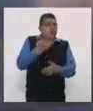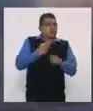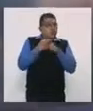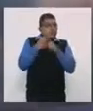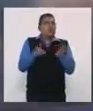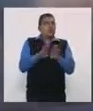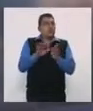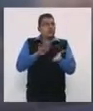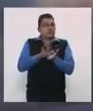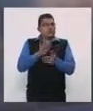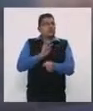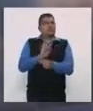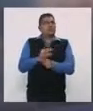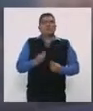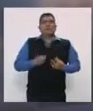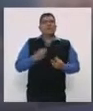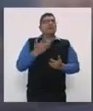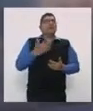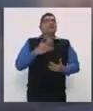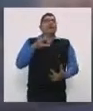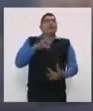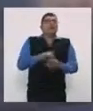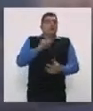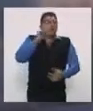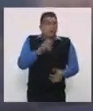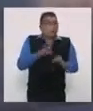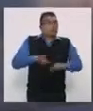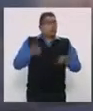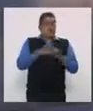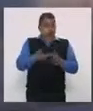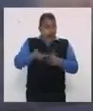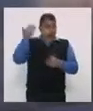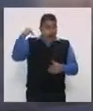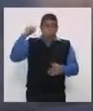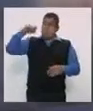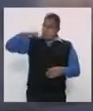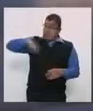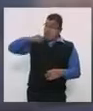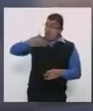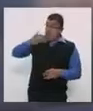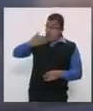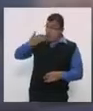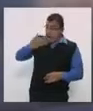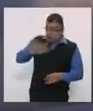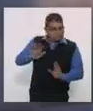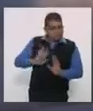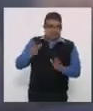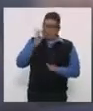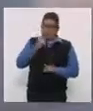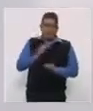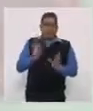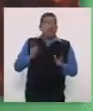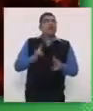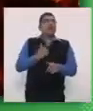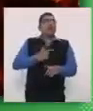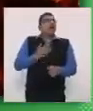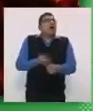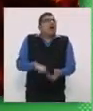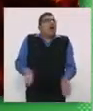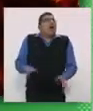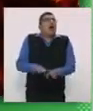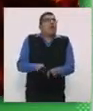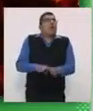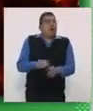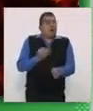pero encontrarles sentido. Es decir, no puedo hacer lo que siempre vi hacer y que me gustaría, pero hoy decido que